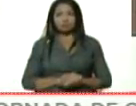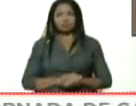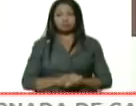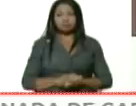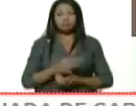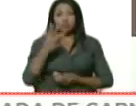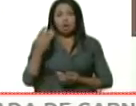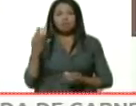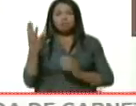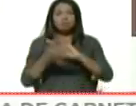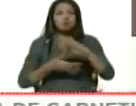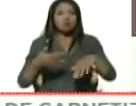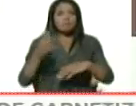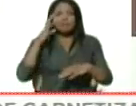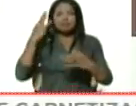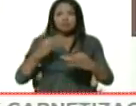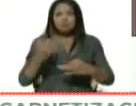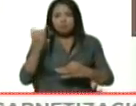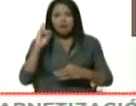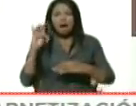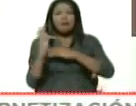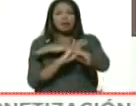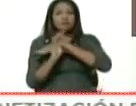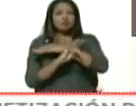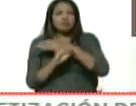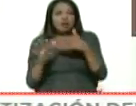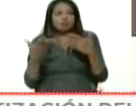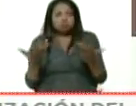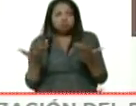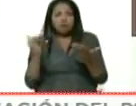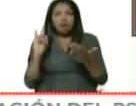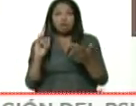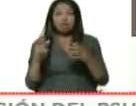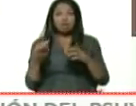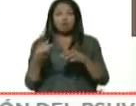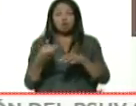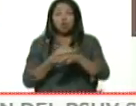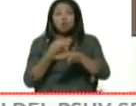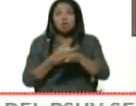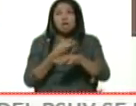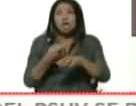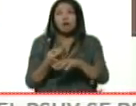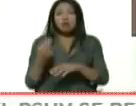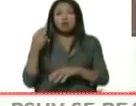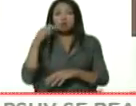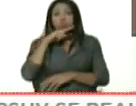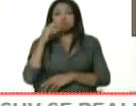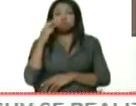¿Cuántos problemas de seguridad tiene la frontera? Y el gobierno de Duque la tiene abandonada.